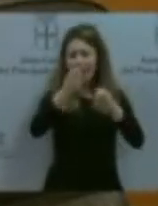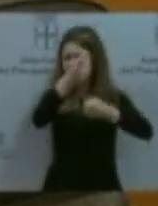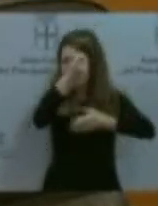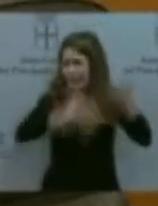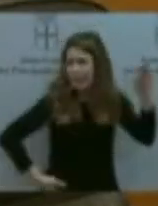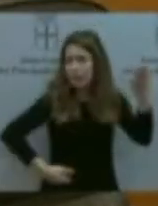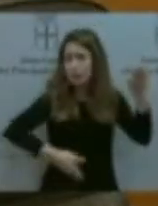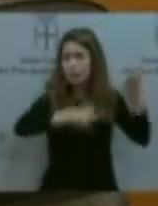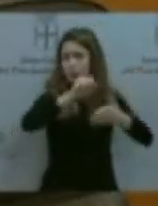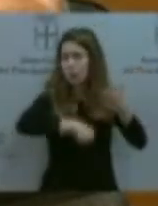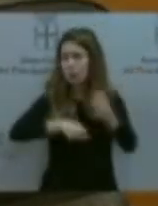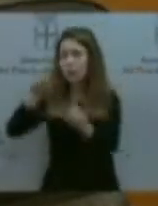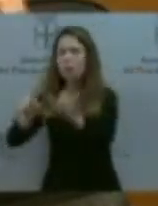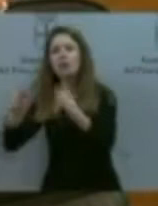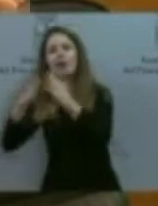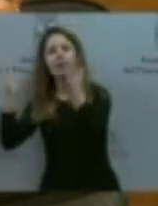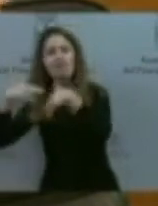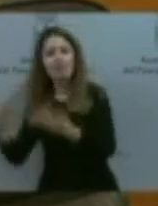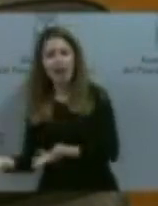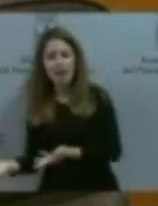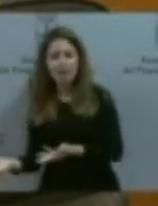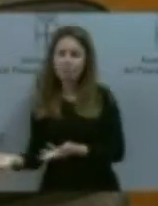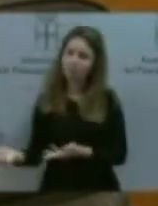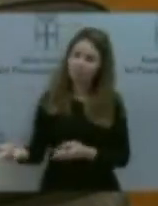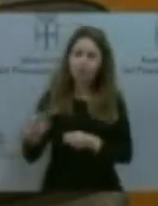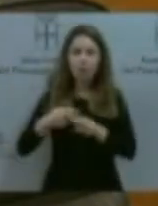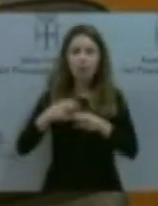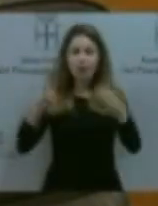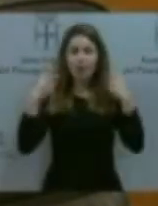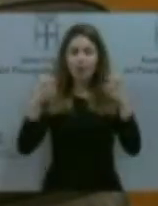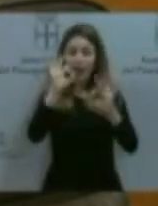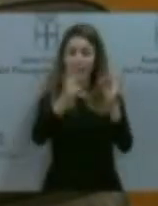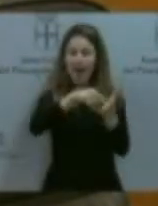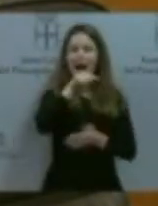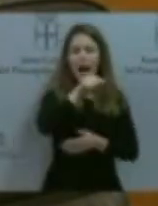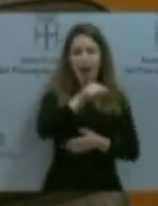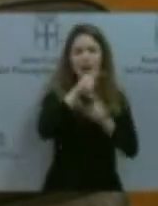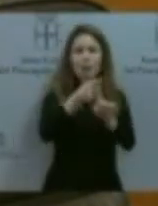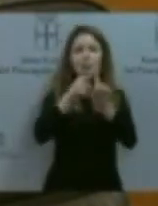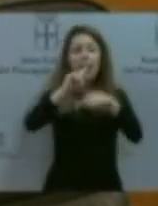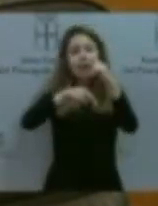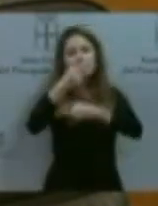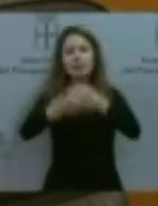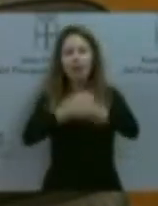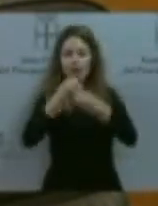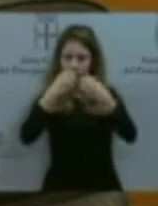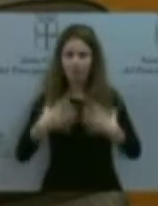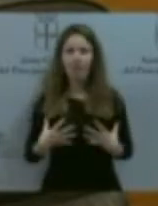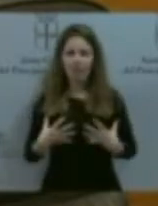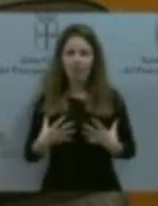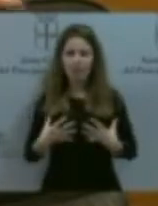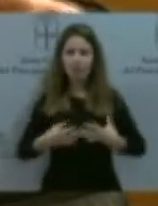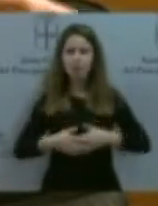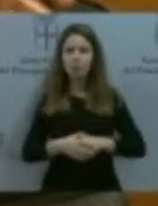eso tenemos que hacer una política fiscal que grave allí, para luego poder actuar donde tenemos que actuar, ¿no? Podemos hacer políticas fiscales, por